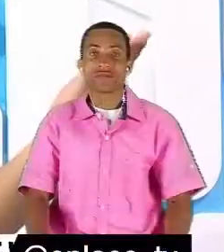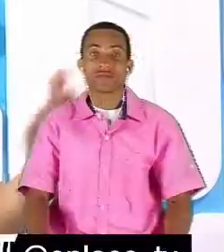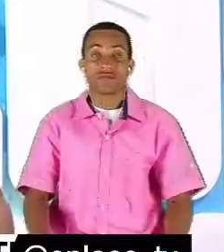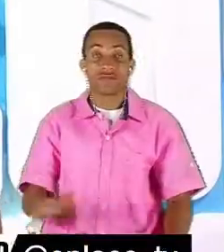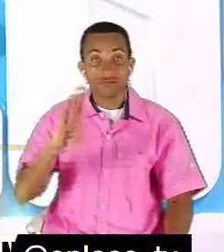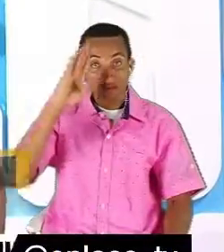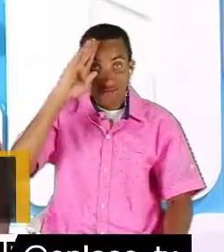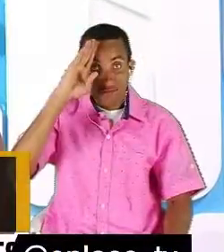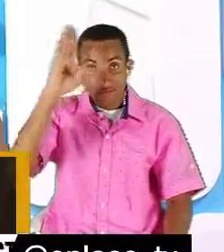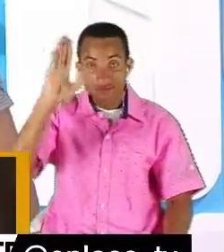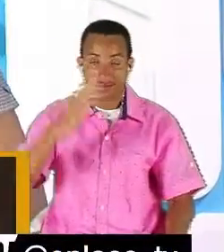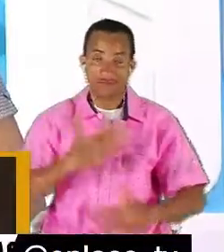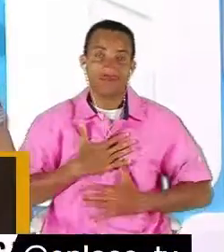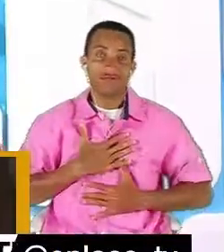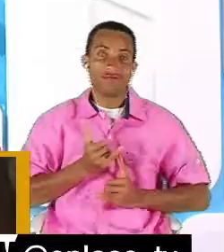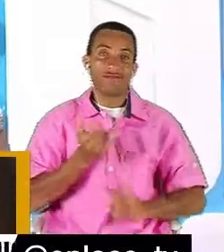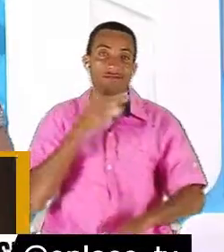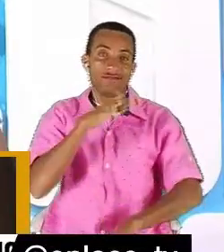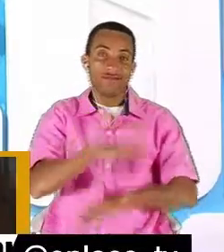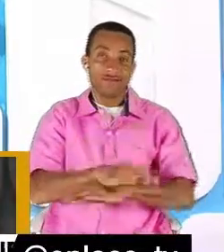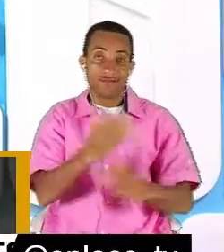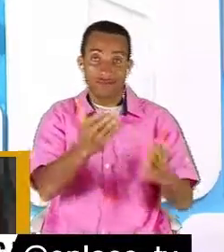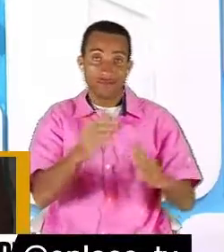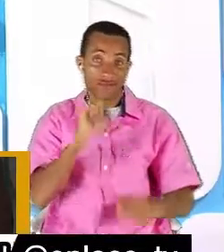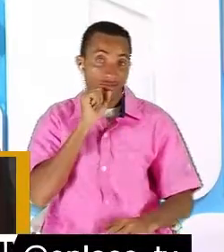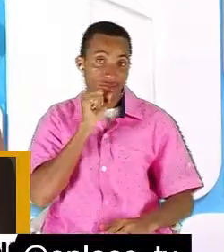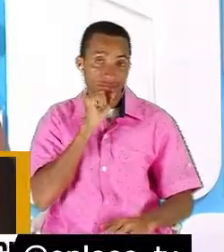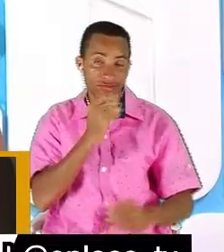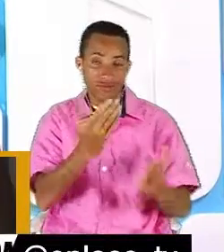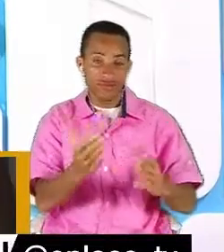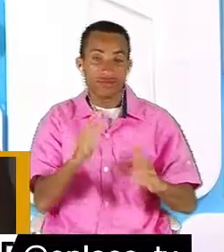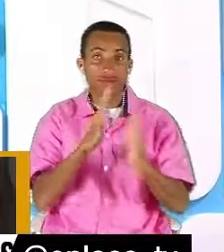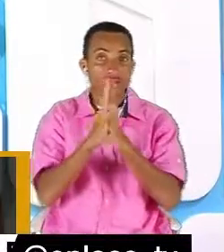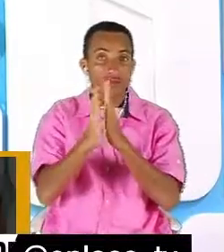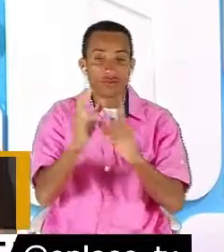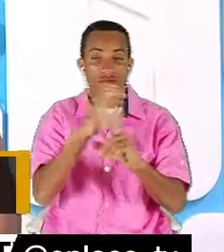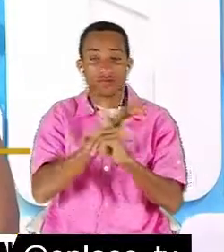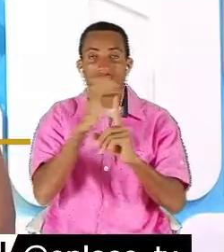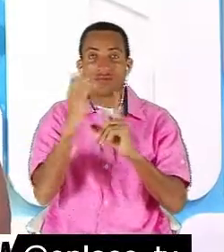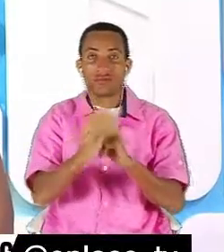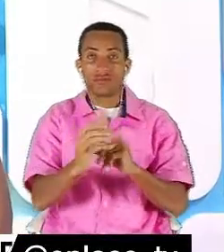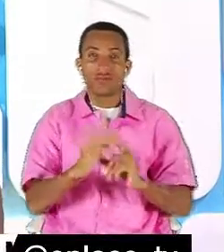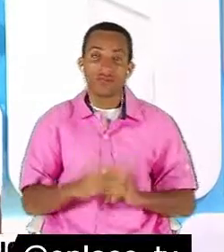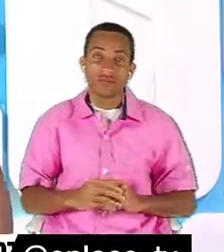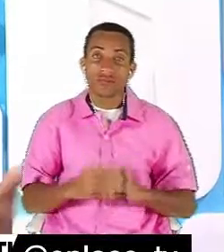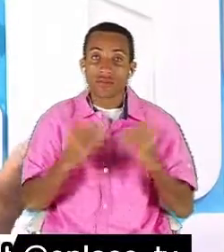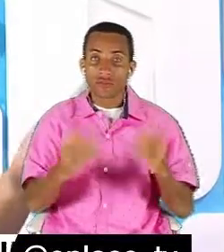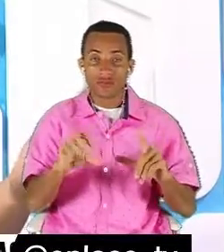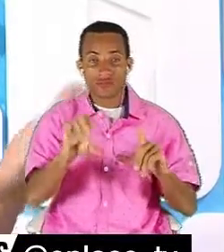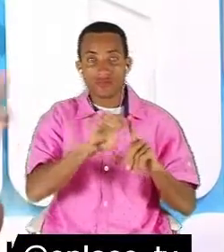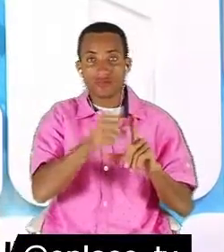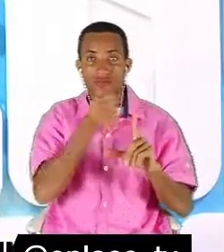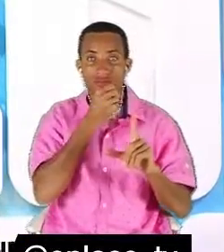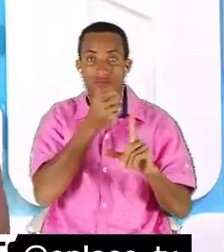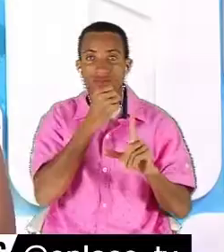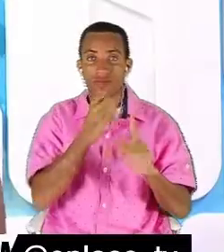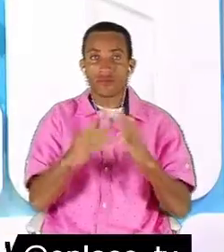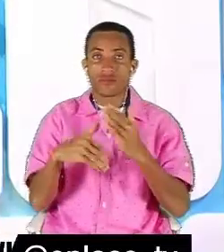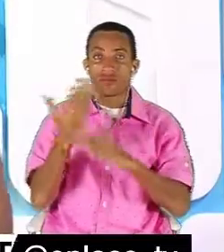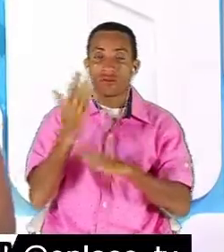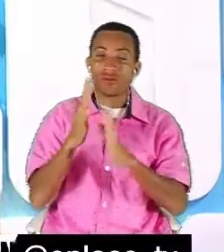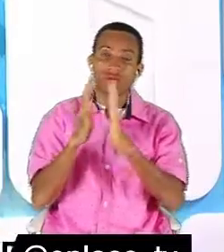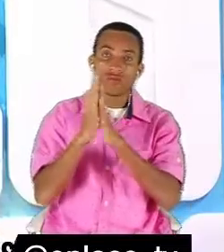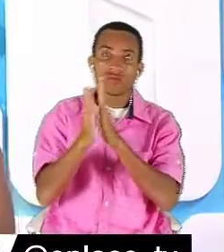Hola, ¿qué tal? Feliz tarde, Barranca Bermeja. Bienvenidos a la información cultural y del entretenimiento de Enlace Noticias. Inició nuestra